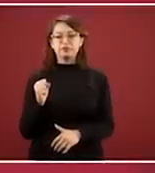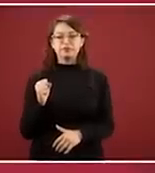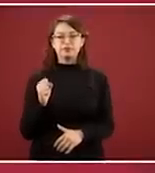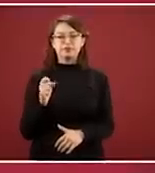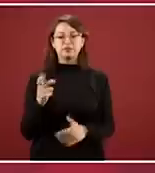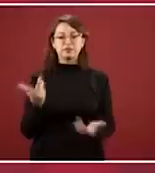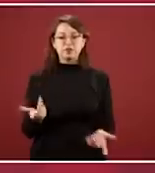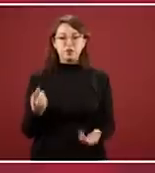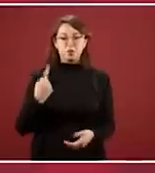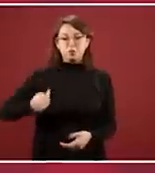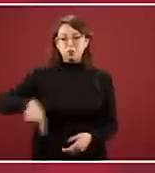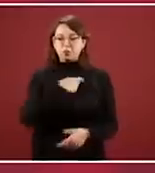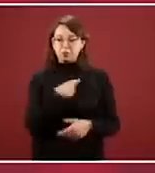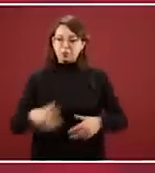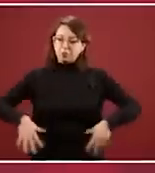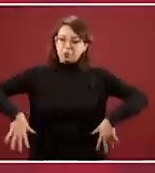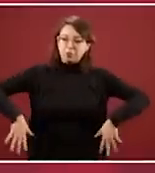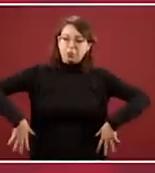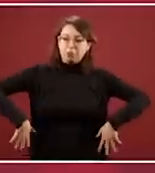habíamos flaqueado, ¿no?